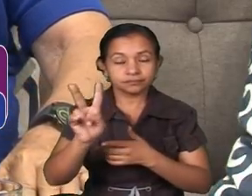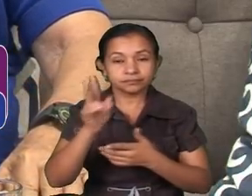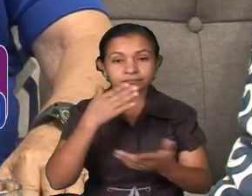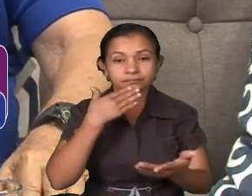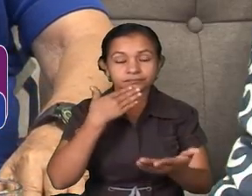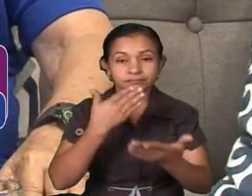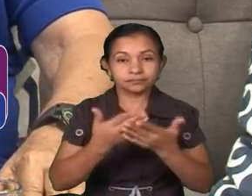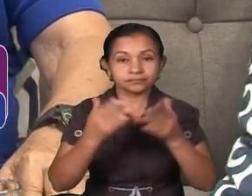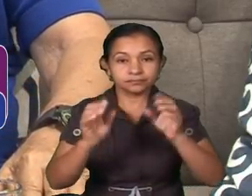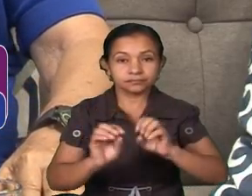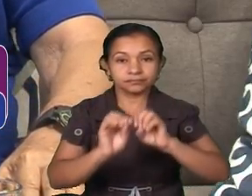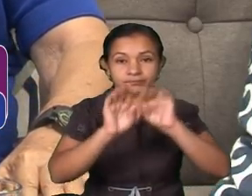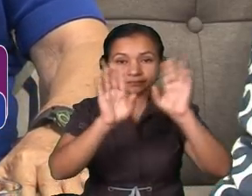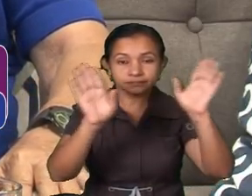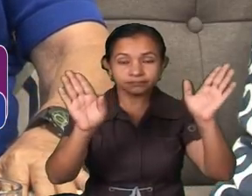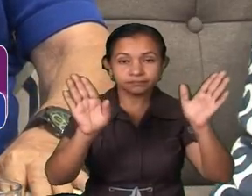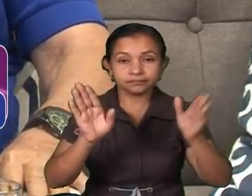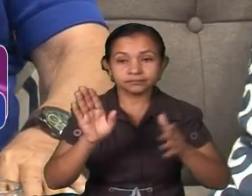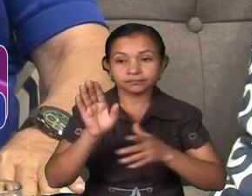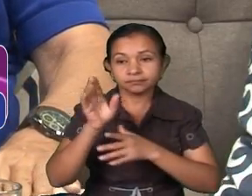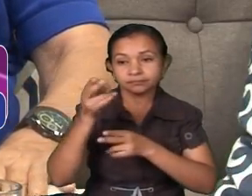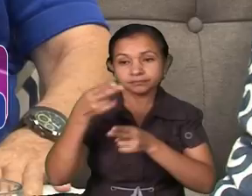días, compañero Hermes.